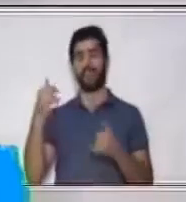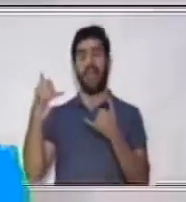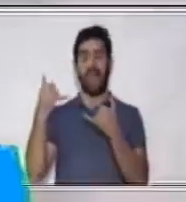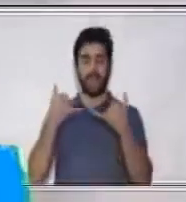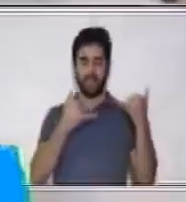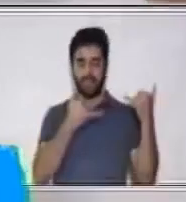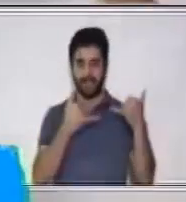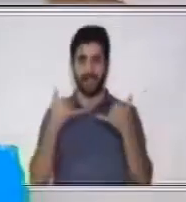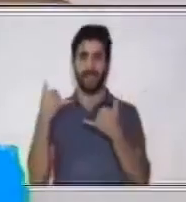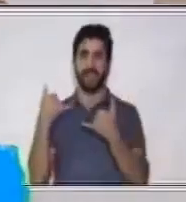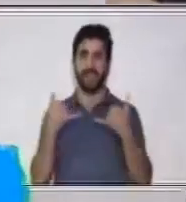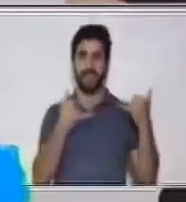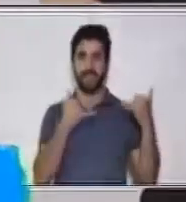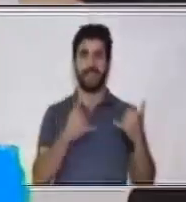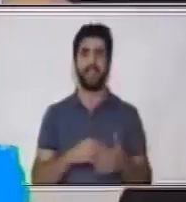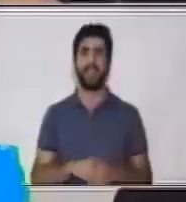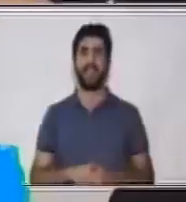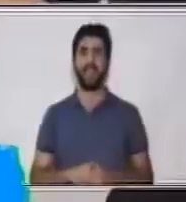sandía.